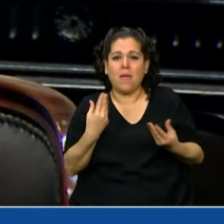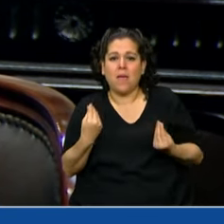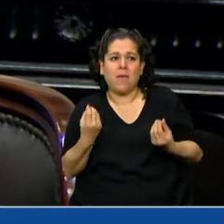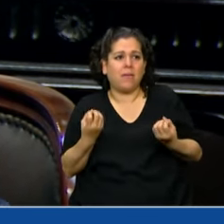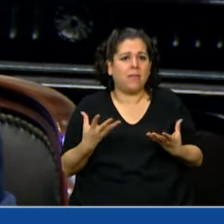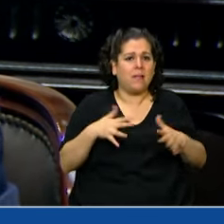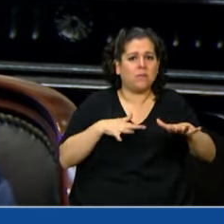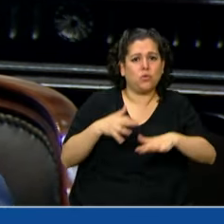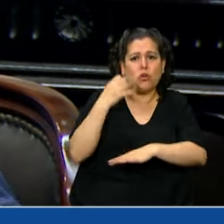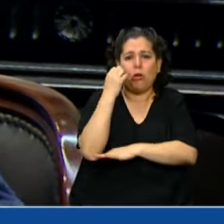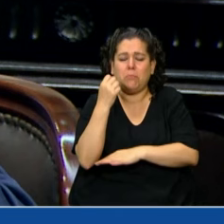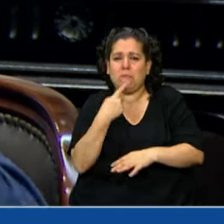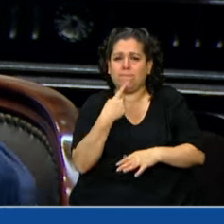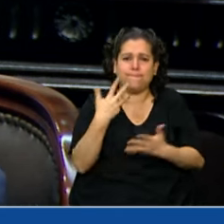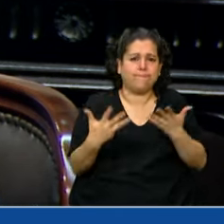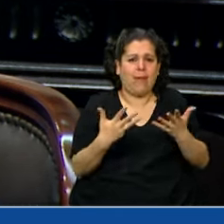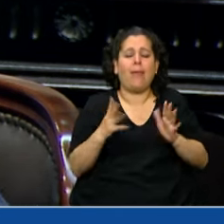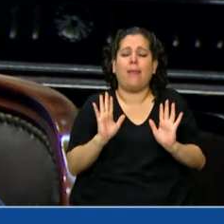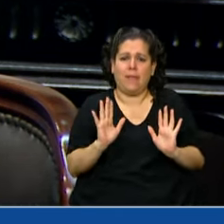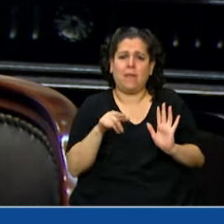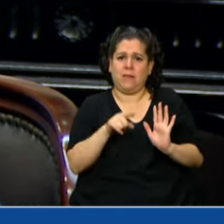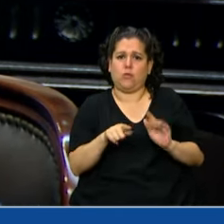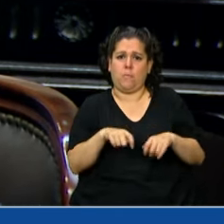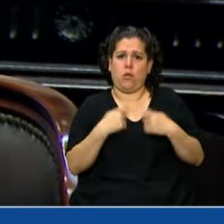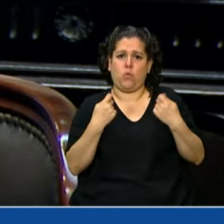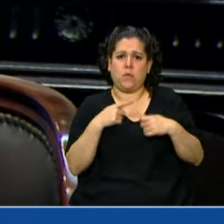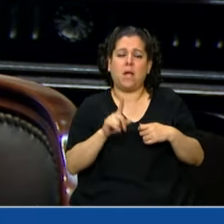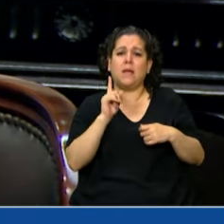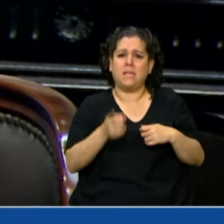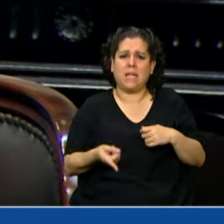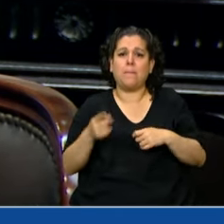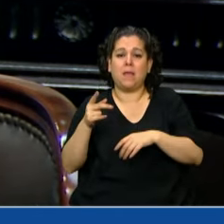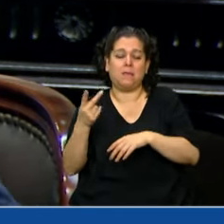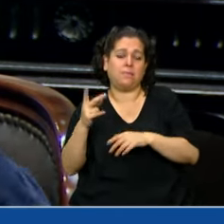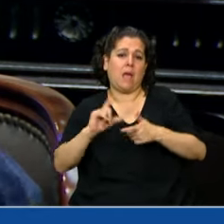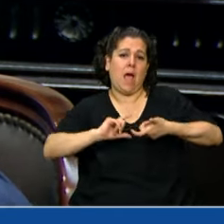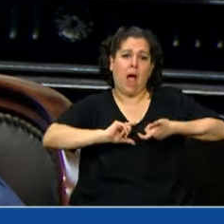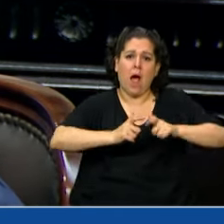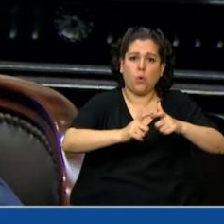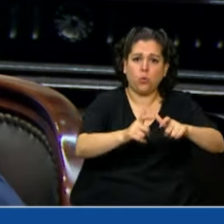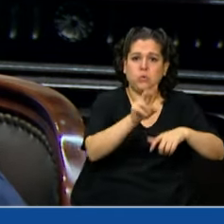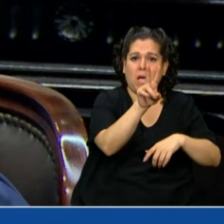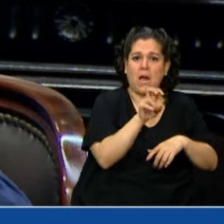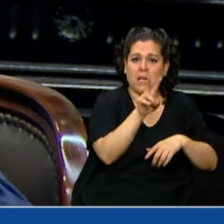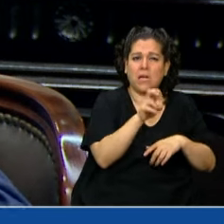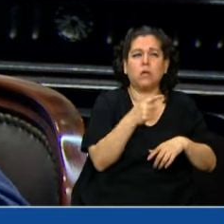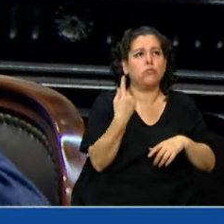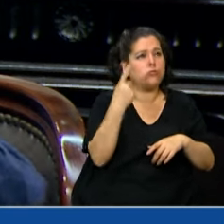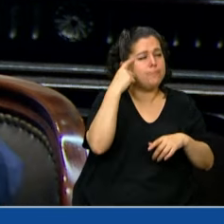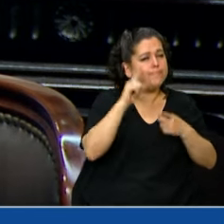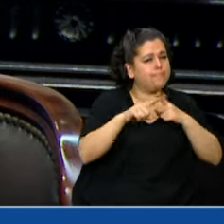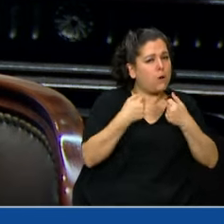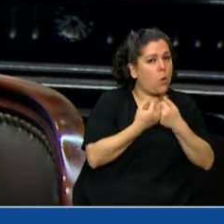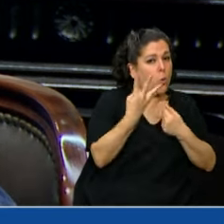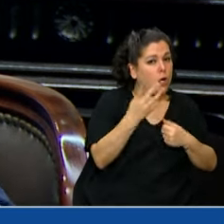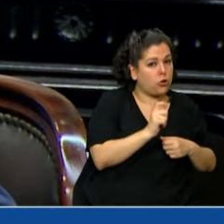vive la Argentina eleva el periodo mínimo de los ajustes que nosotros habíamos fijado en 4 meses